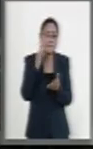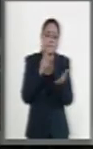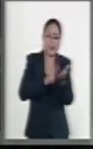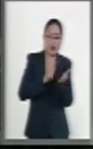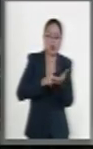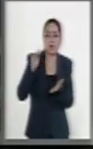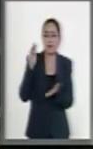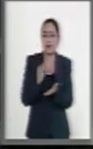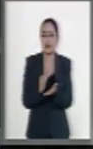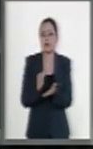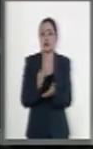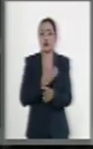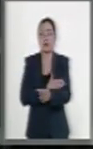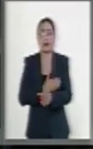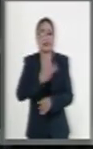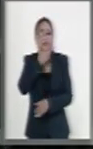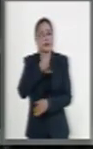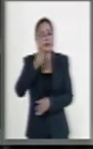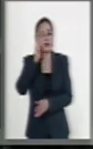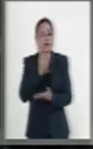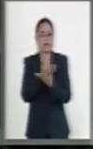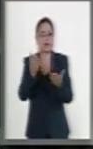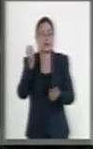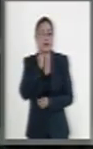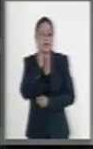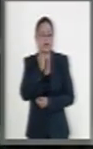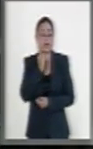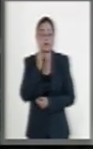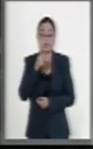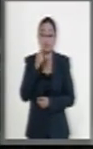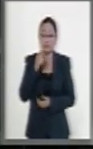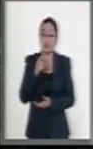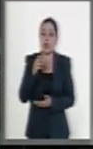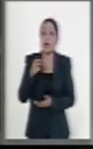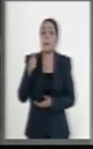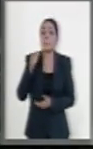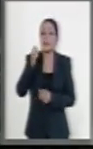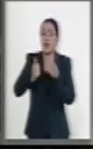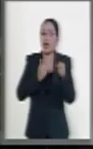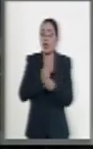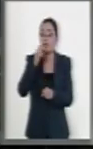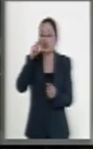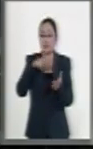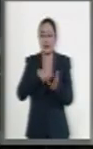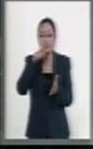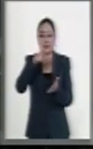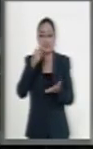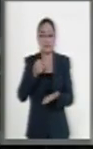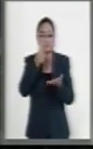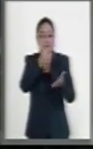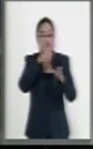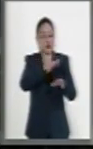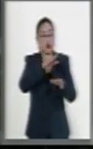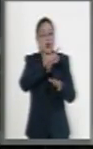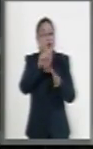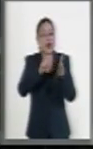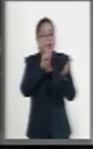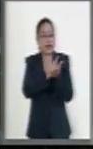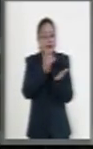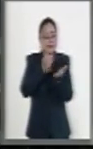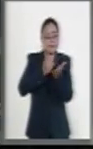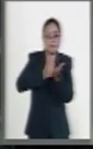suma, compañeras y compañeros senadores, el paquete económico del 2017, en lo que corresponde a la miscelánea